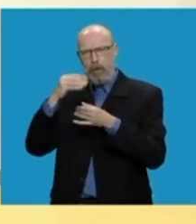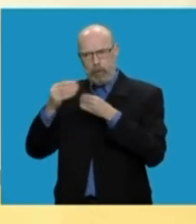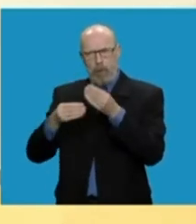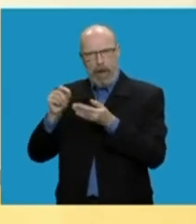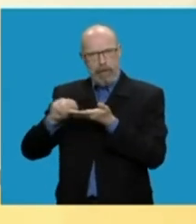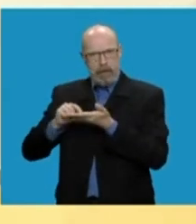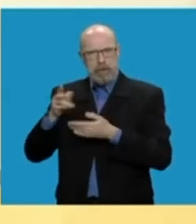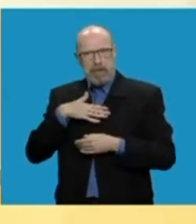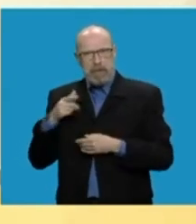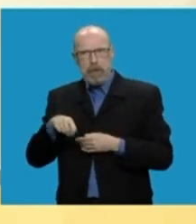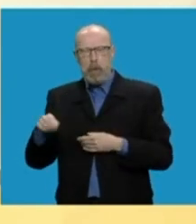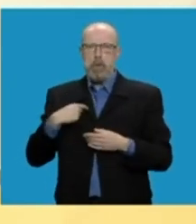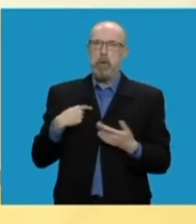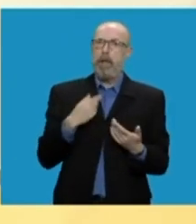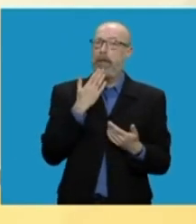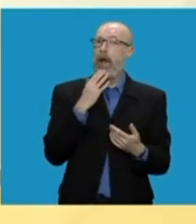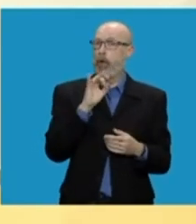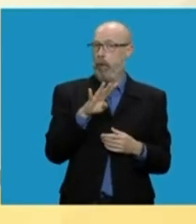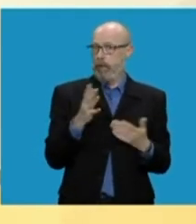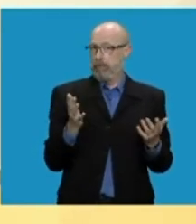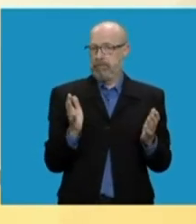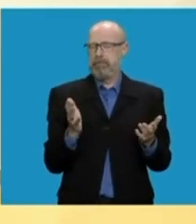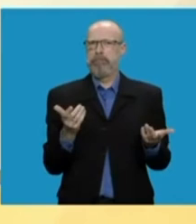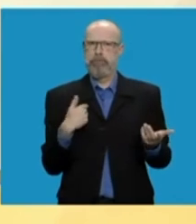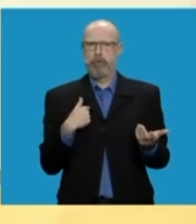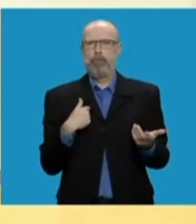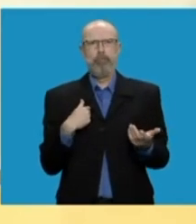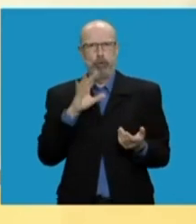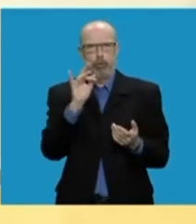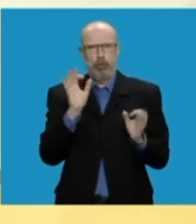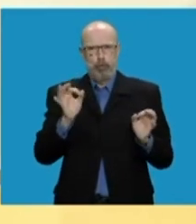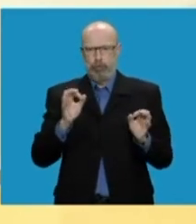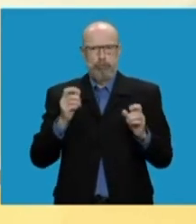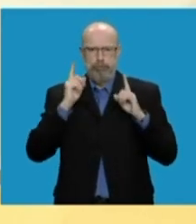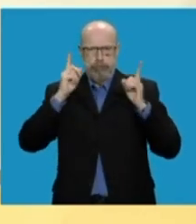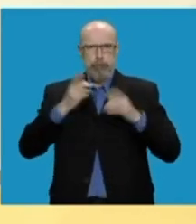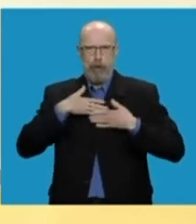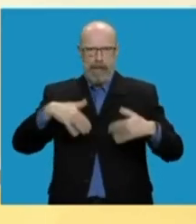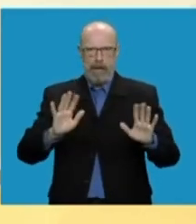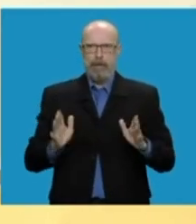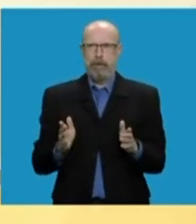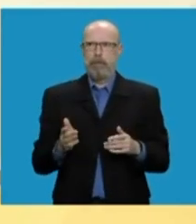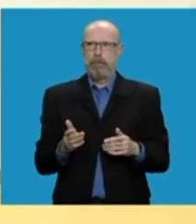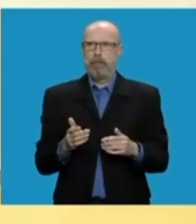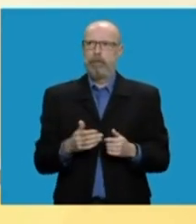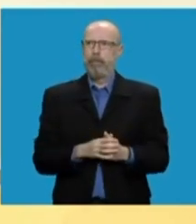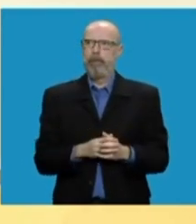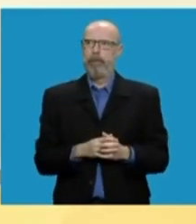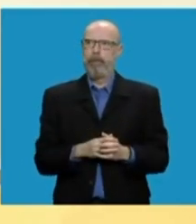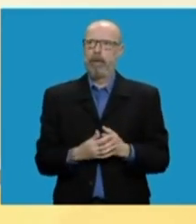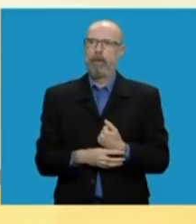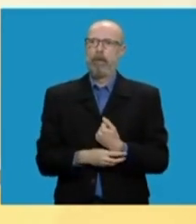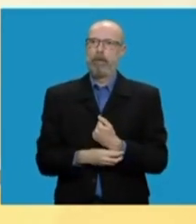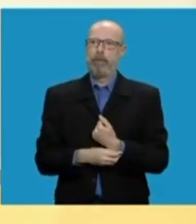Yo con 14 años que tenía entonces me atrevía a eso y a lo que fuese, claro. Pero decía, sí, me tengo.